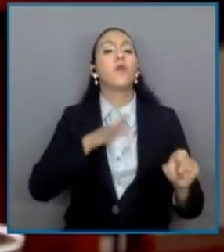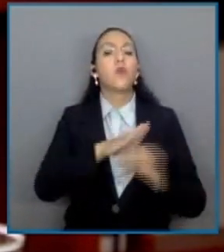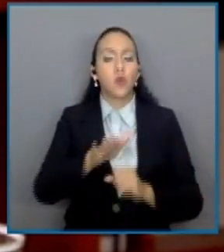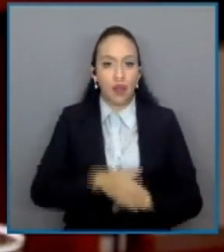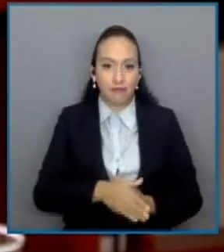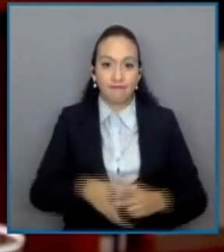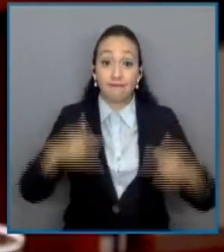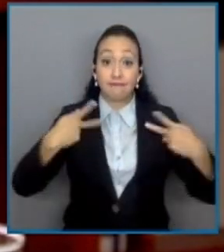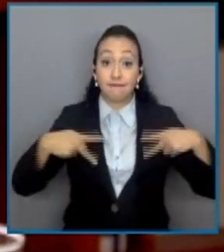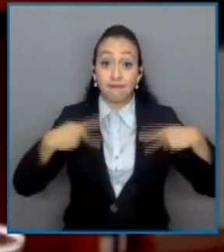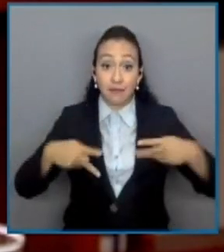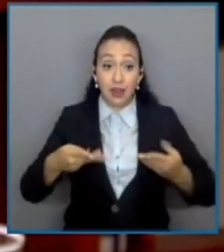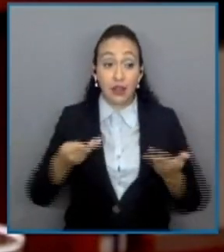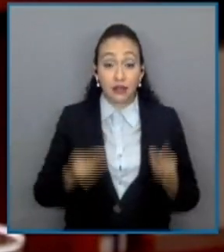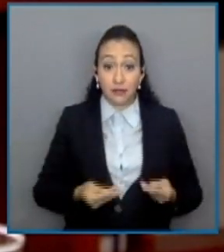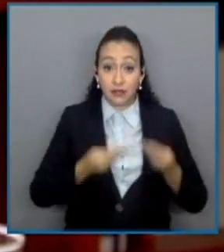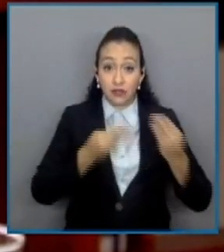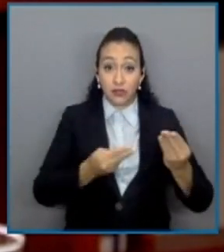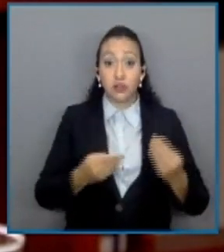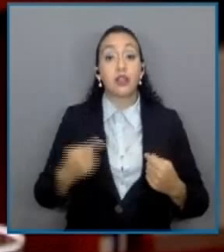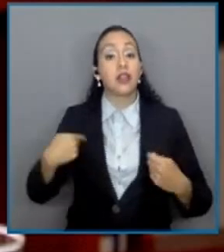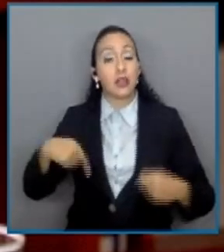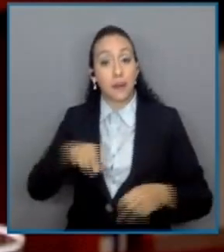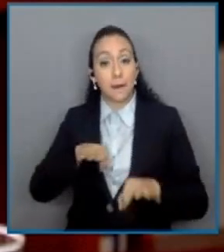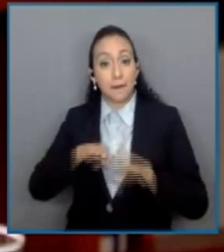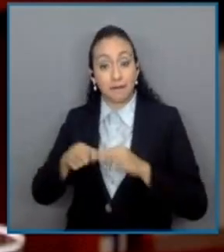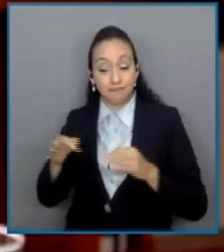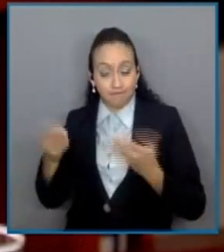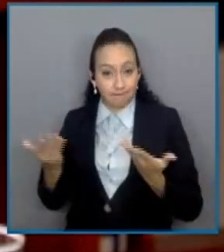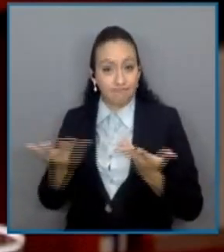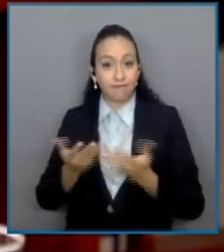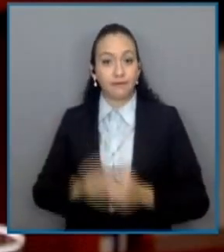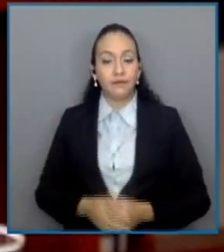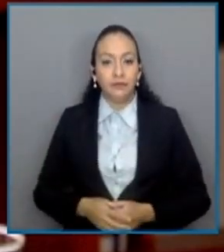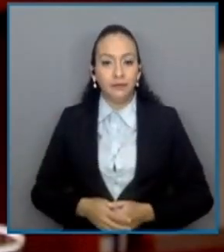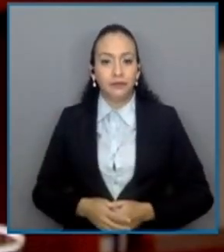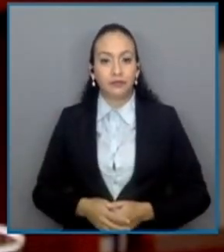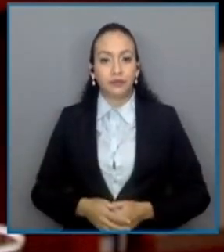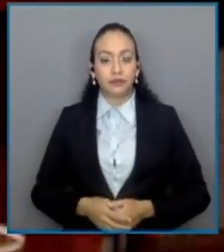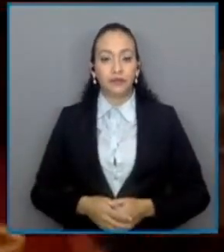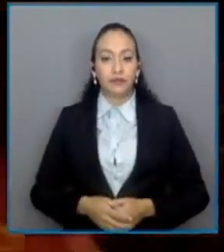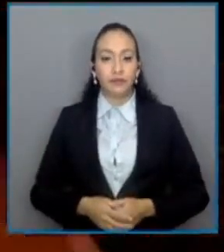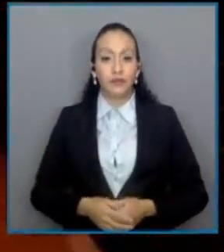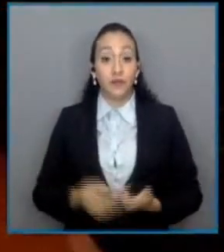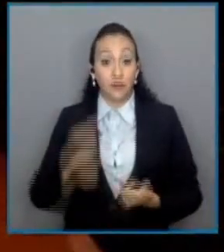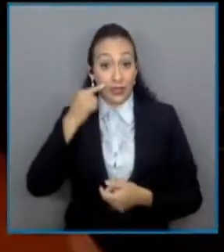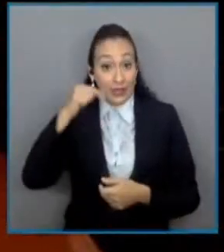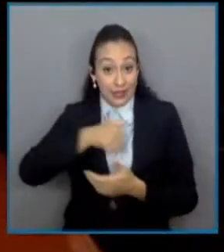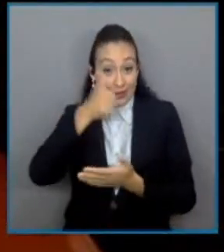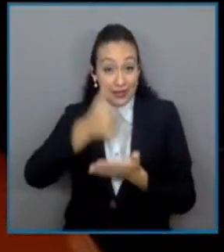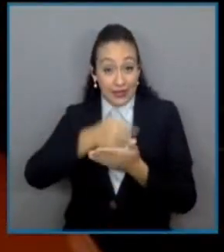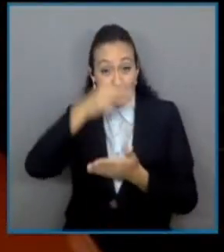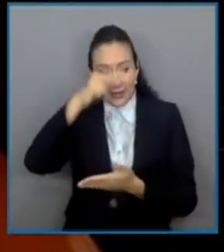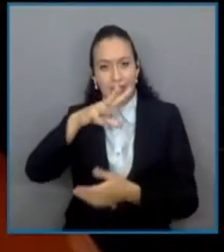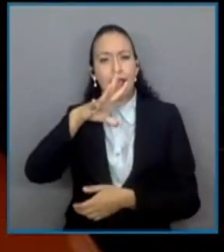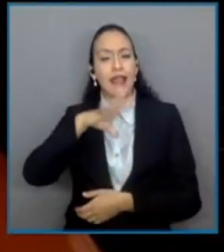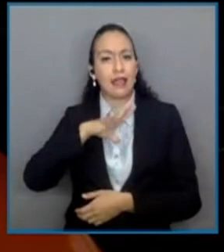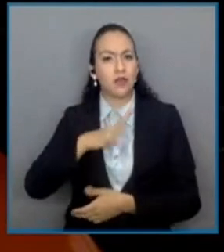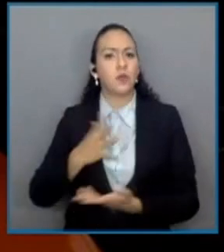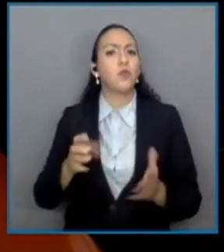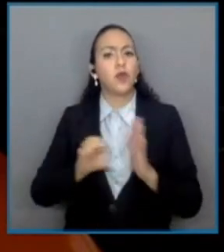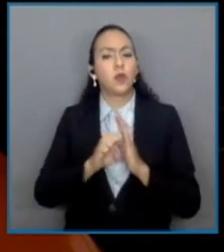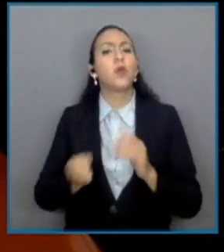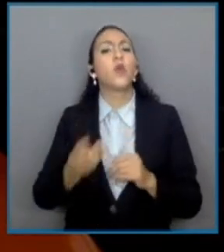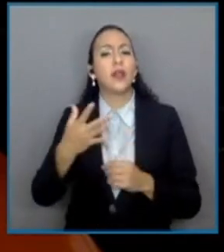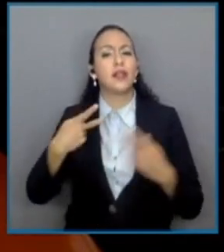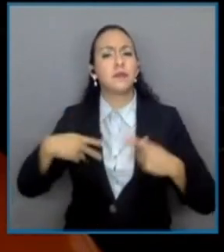ser juez. Dijo que no se ha dimensionado que tan solo en la Ciudad de México se tendrían que elegir a